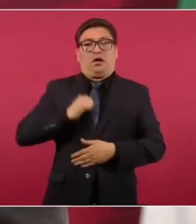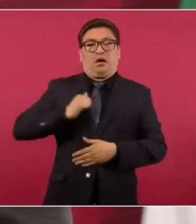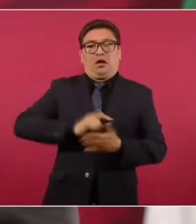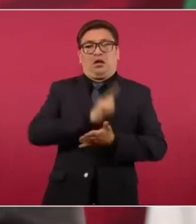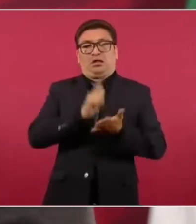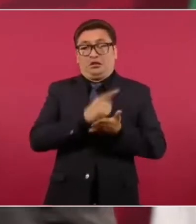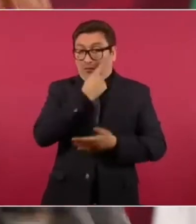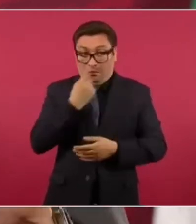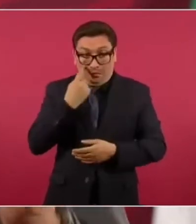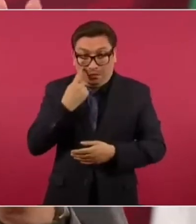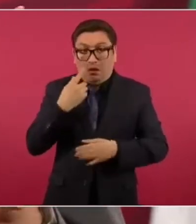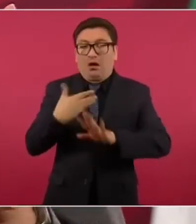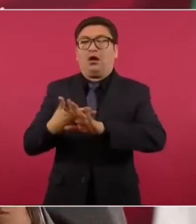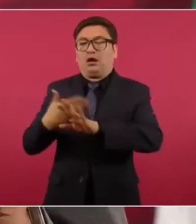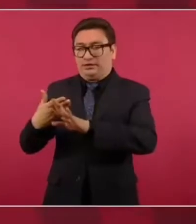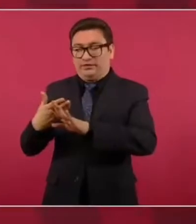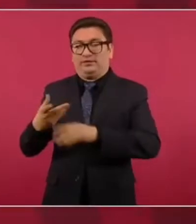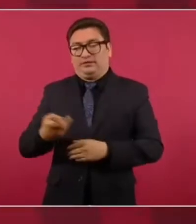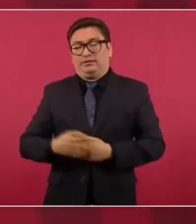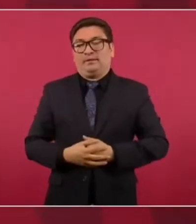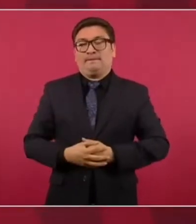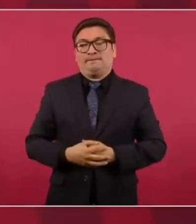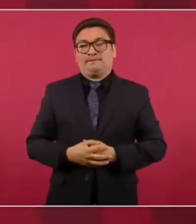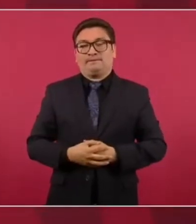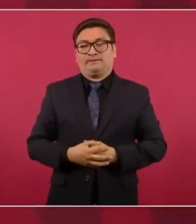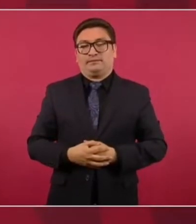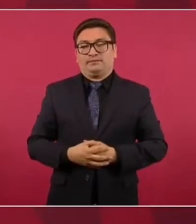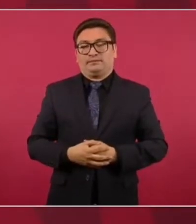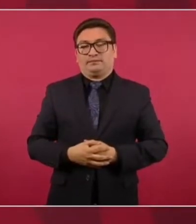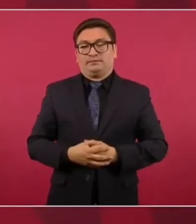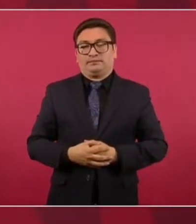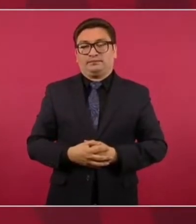Eso es la esencia